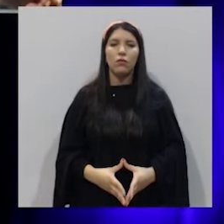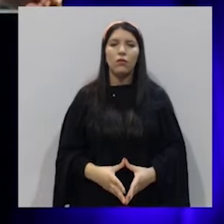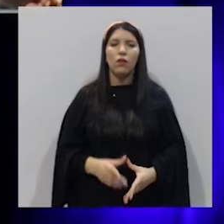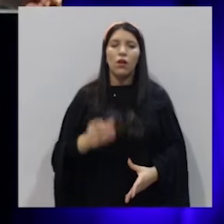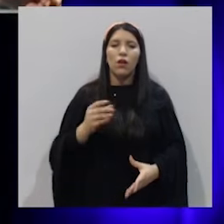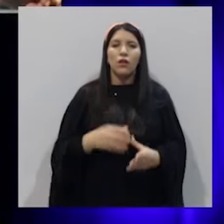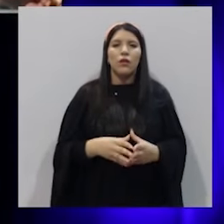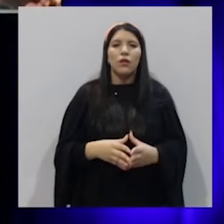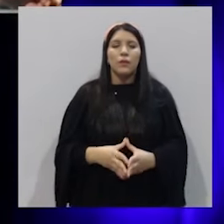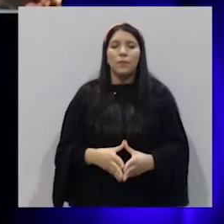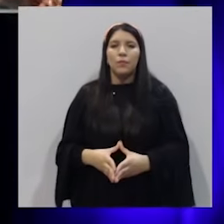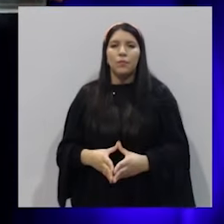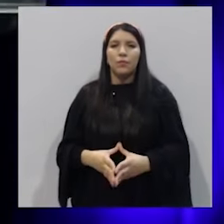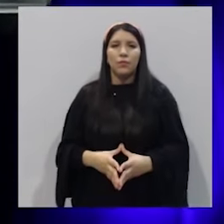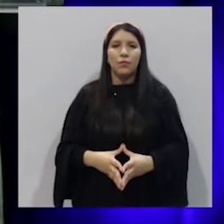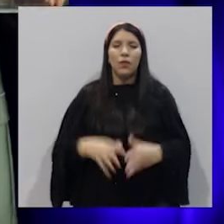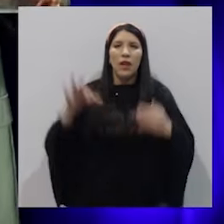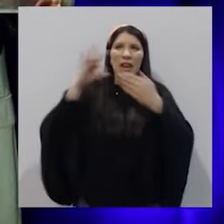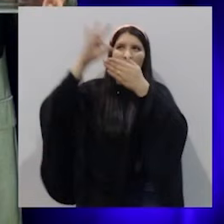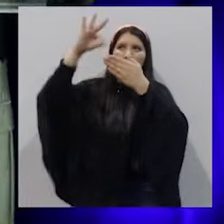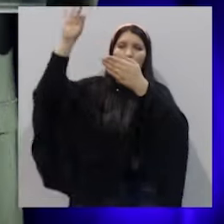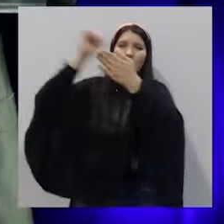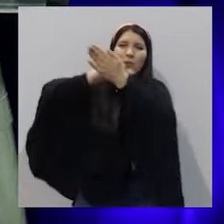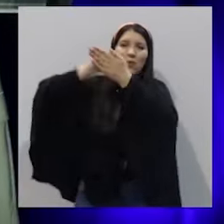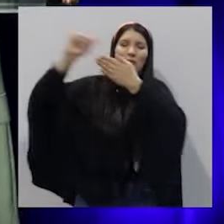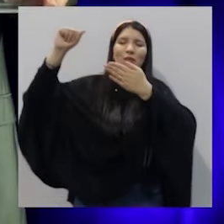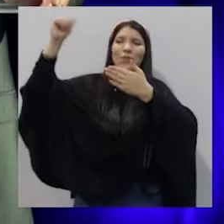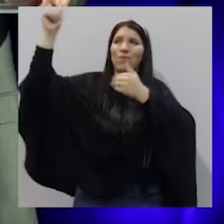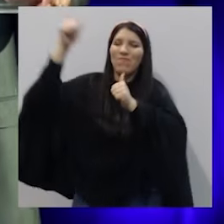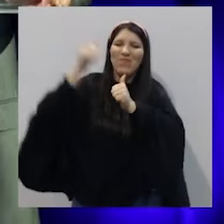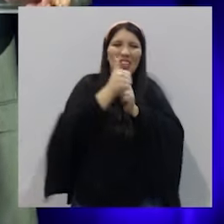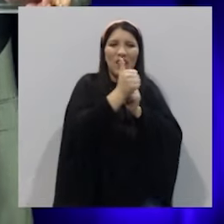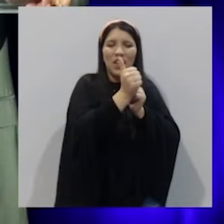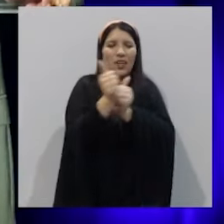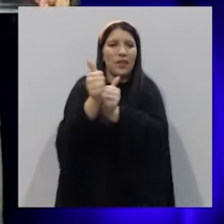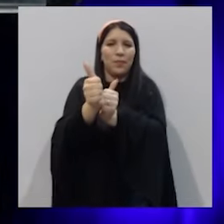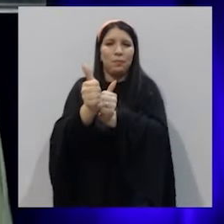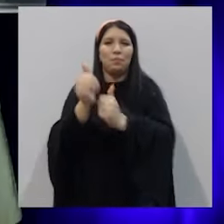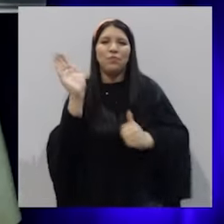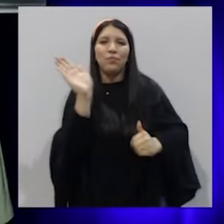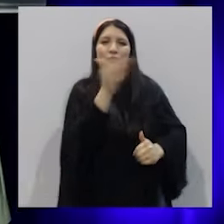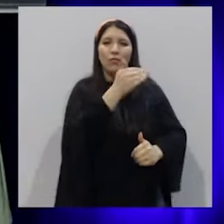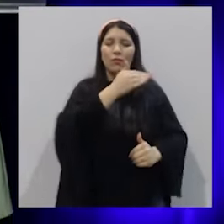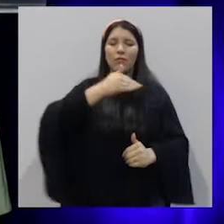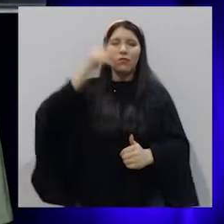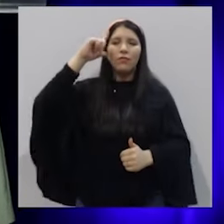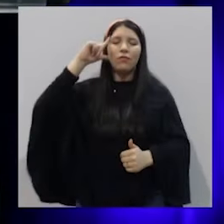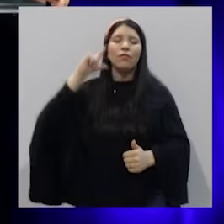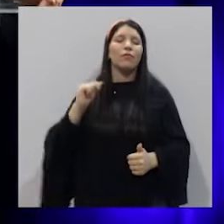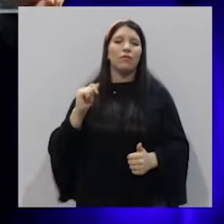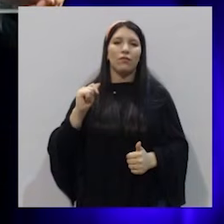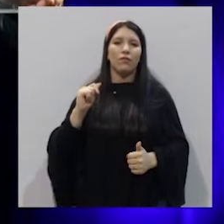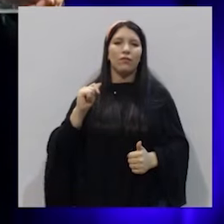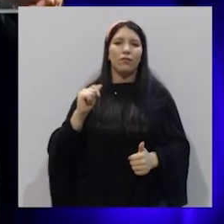los días de tu vida y la palabra de dios es inspirada por el espíritu santo precisamente para que podamos